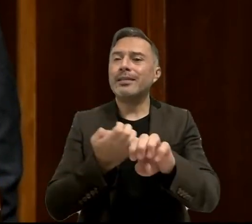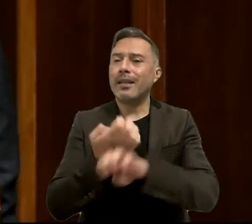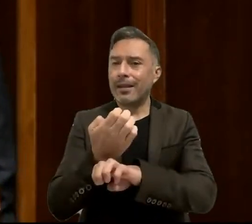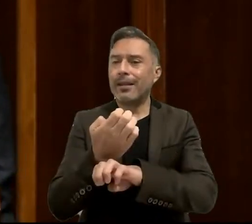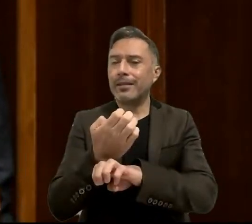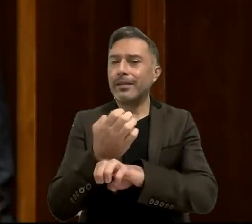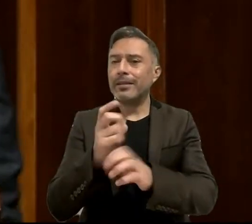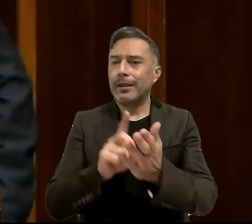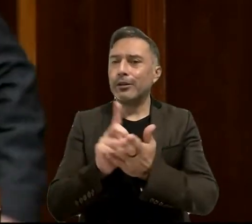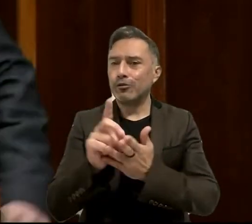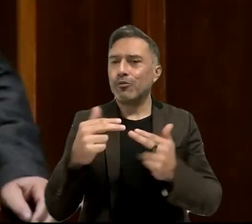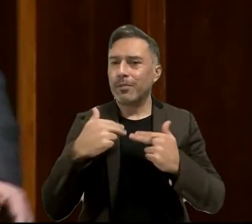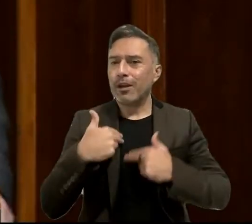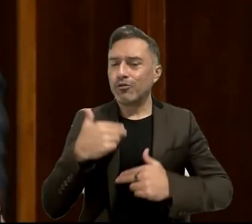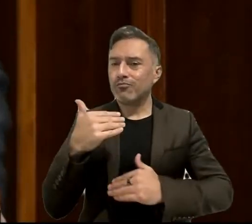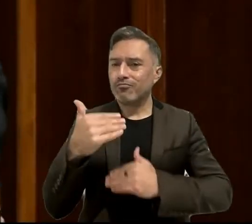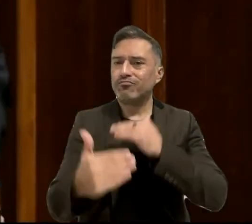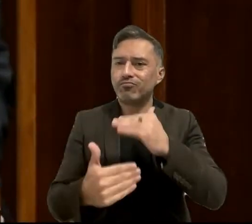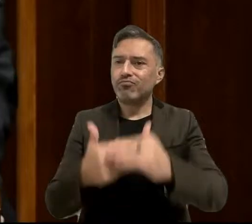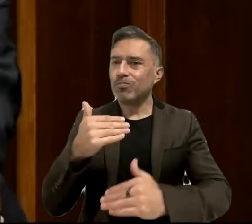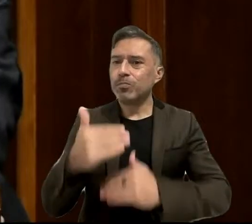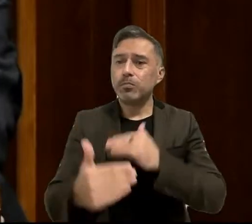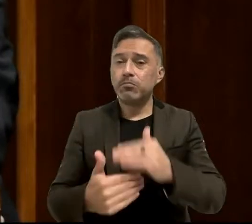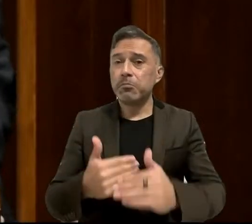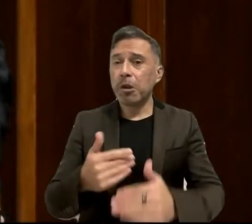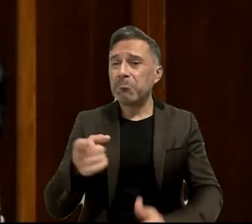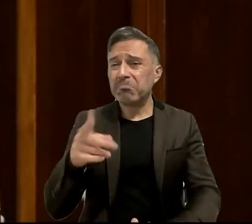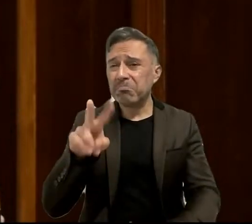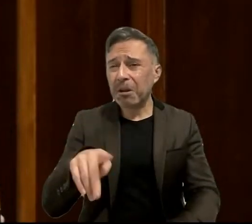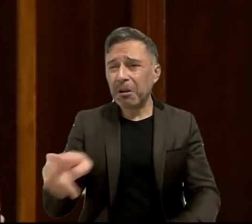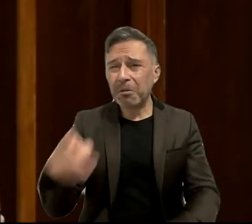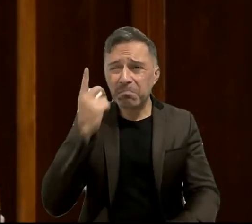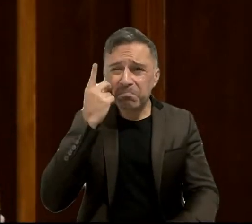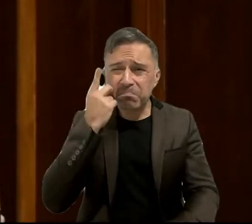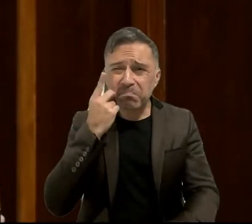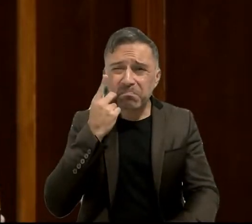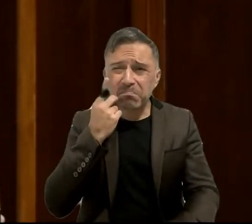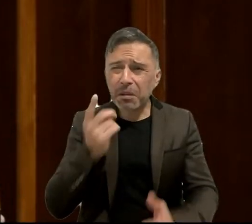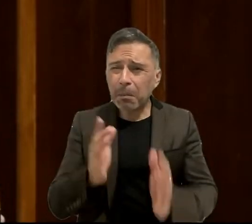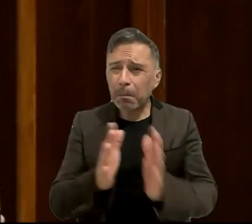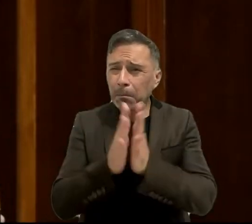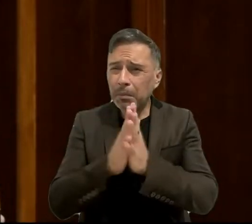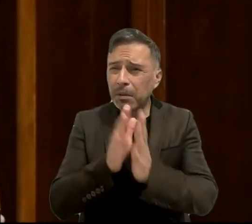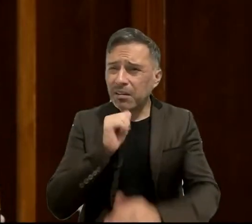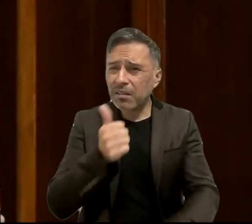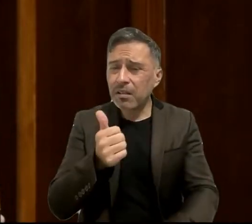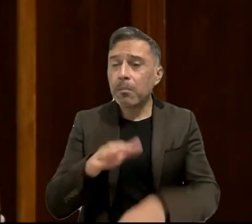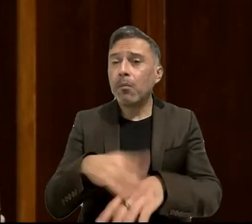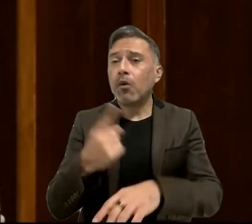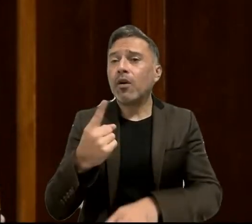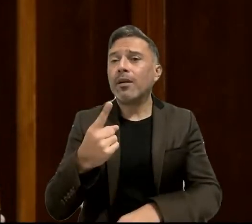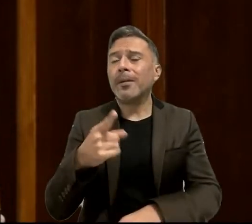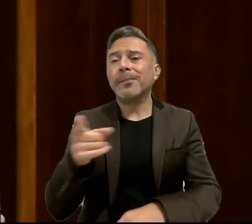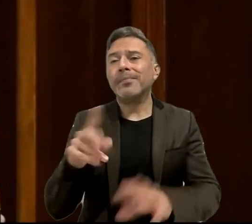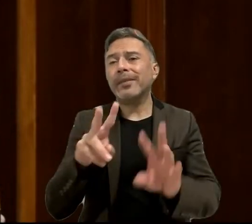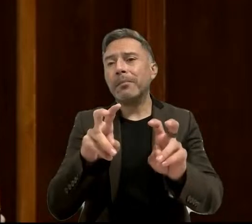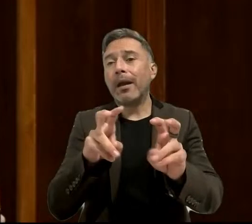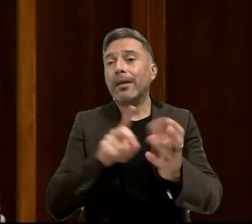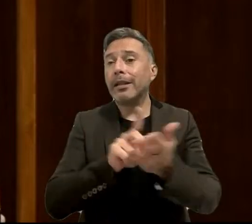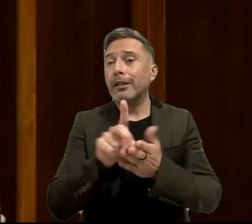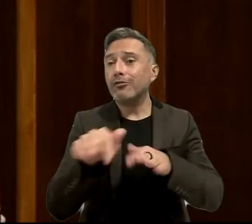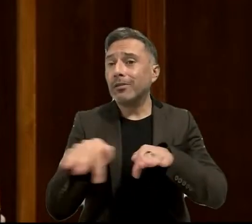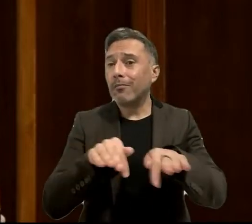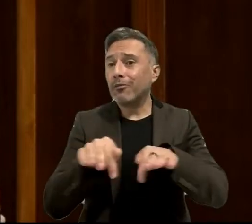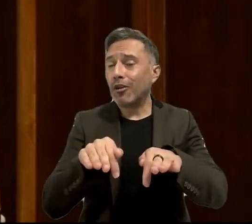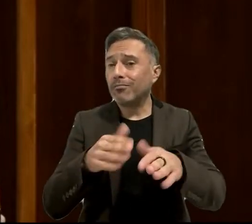No tiene tanta participación porque no tiene, por ejemplo, derechos en los derechos laborales. No